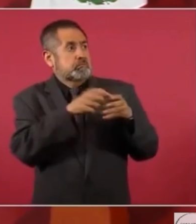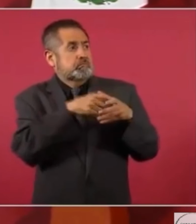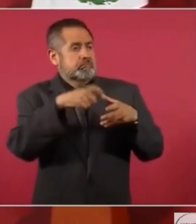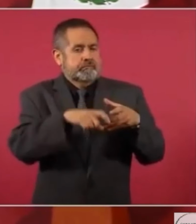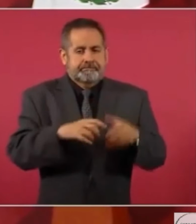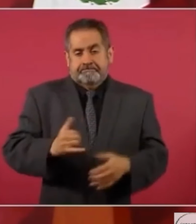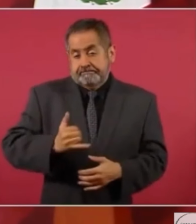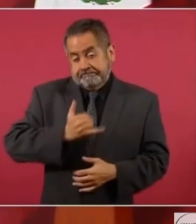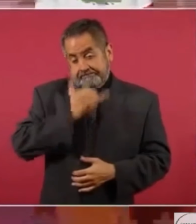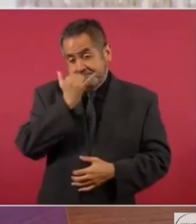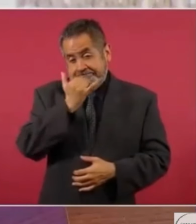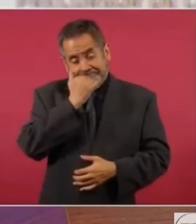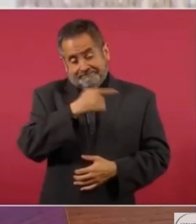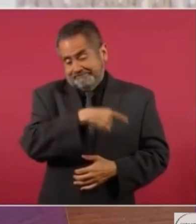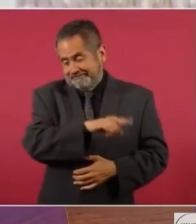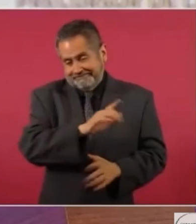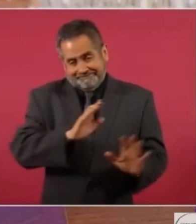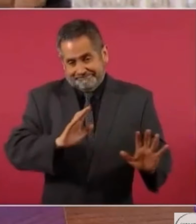error.